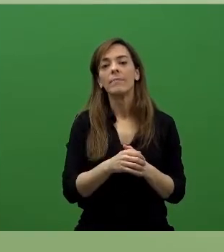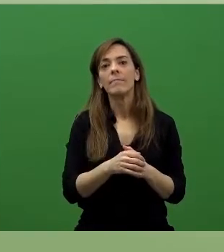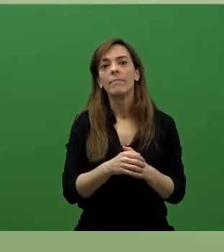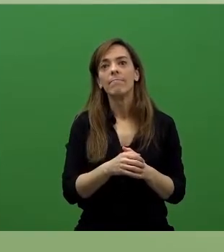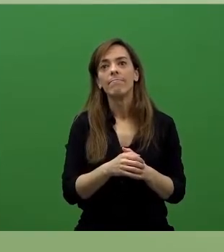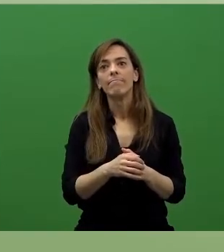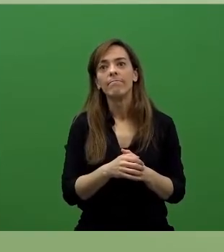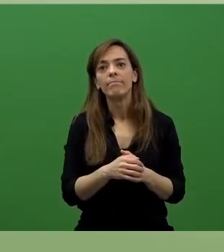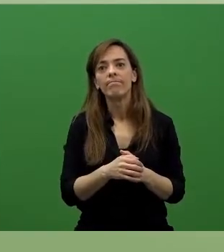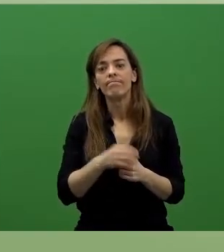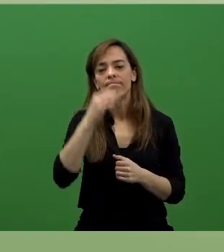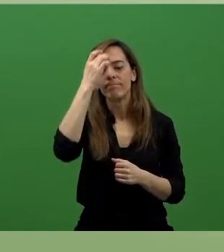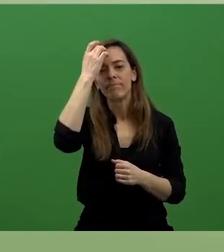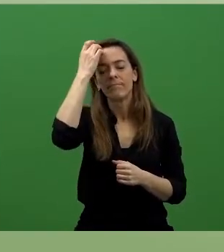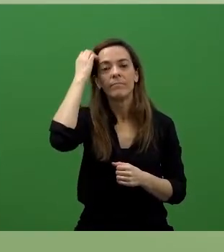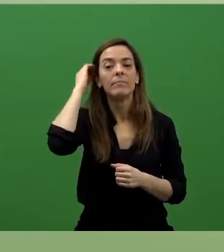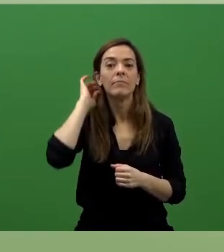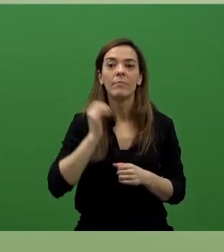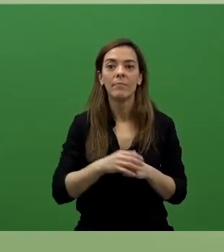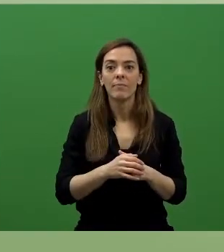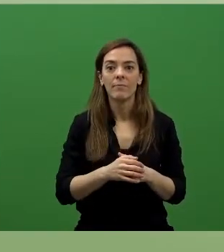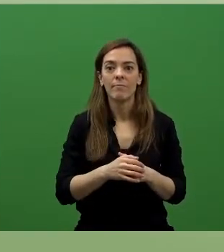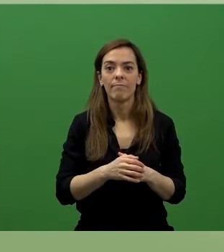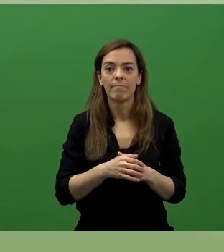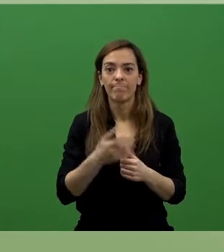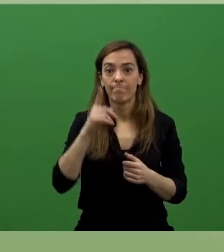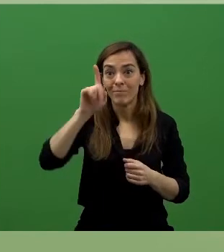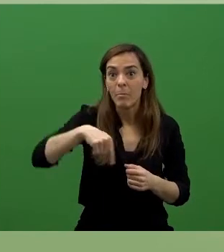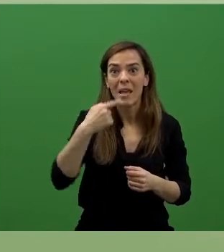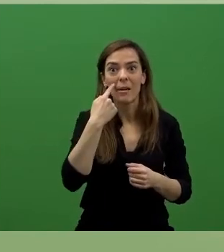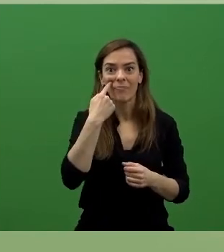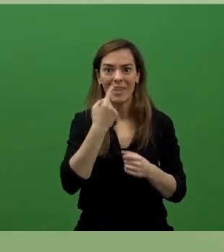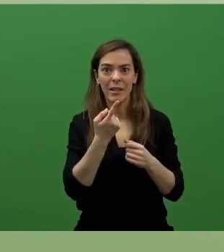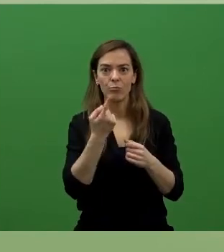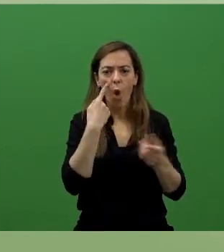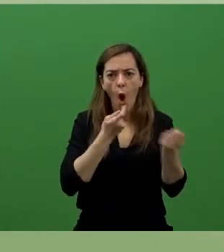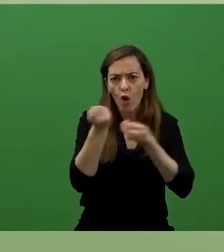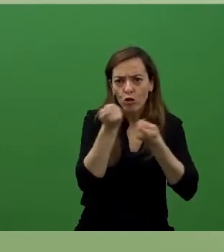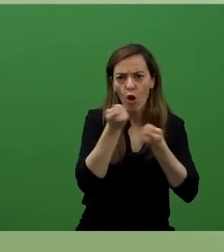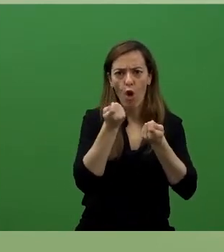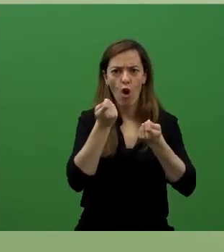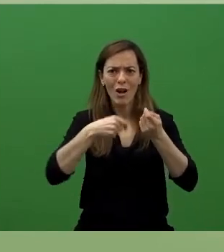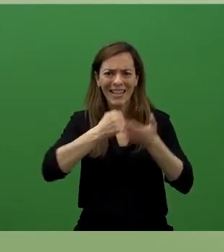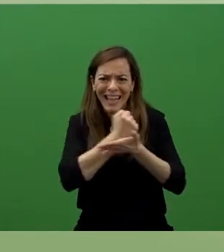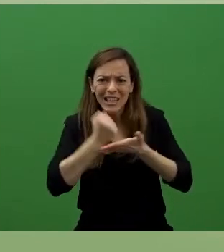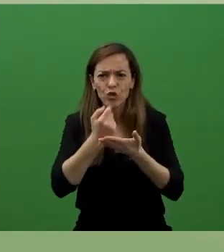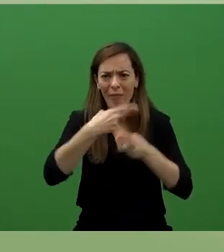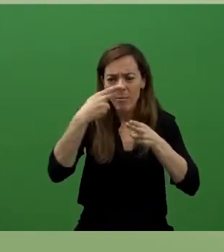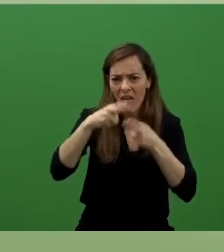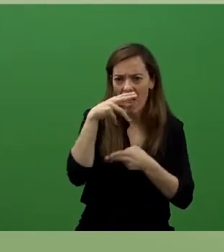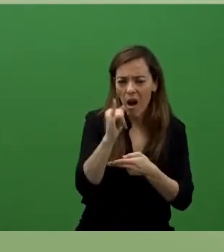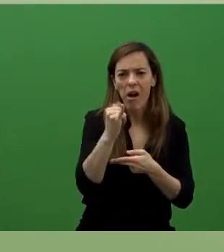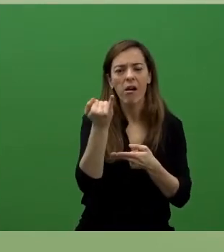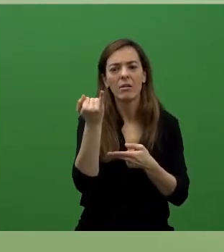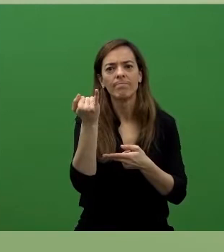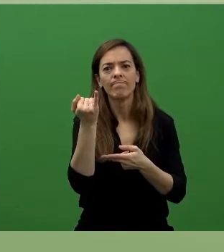de información y de requisitos éticos y legales para poder mandar los datos. Hay un registro de la actividad, podemos saber cada uno